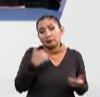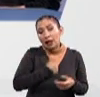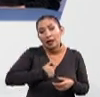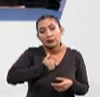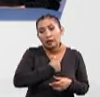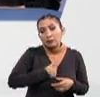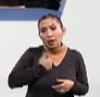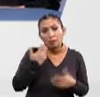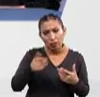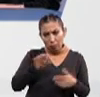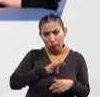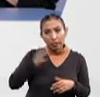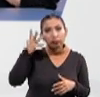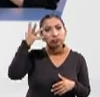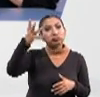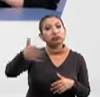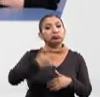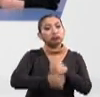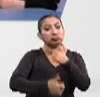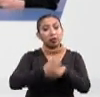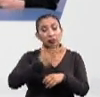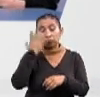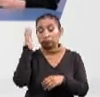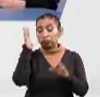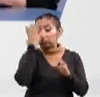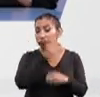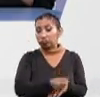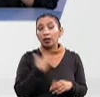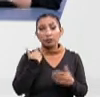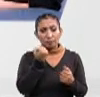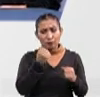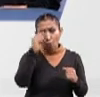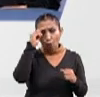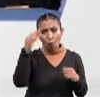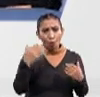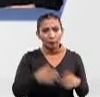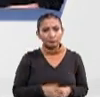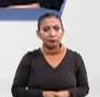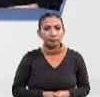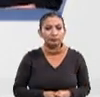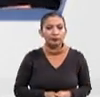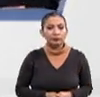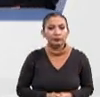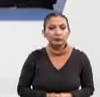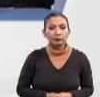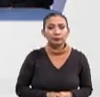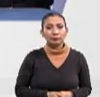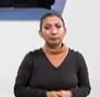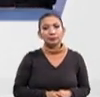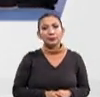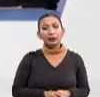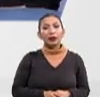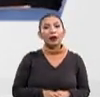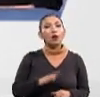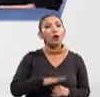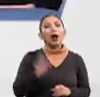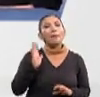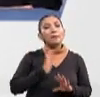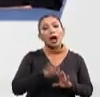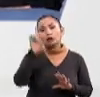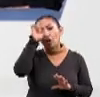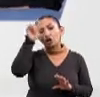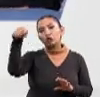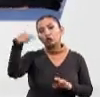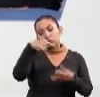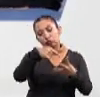lástima porque sí pudieran haber hecho una carrera increíble, claro, del talento que tienen, ¿no? Estoy de acuerdo. Sí. ¿Cuáles son los principales